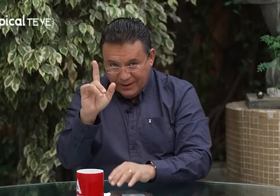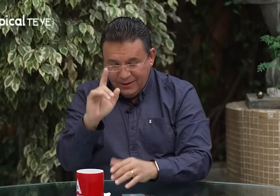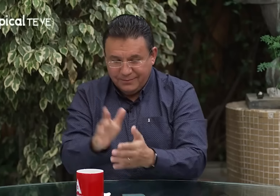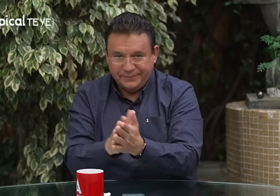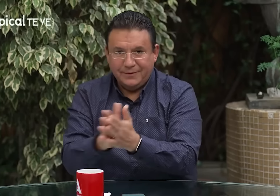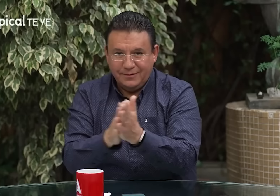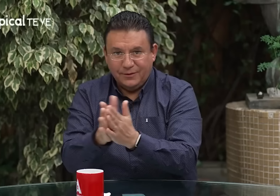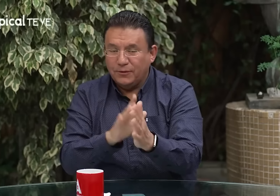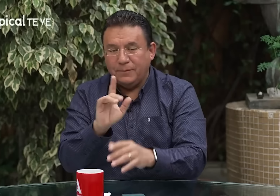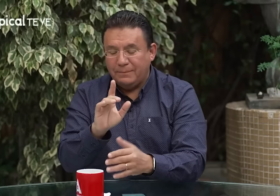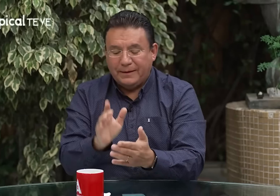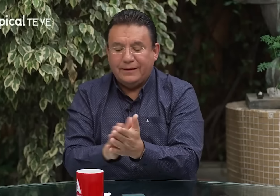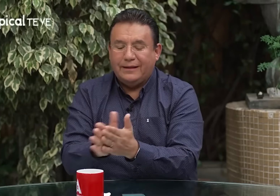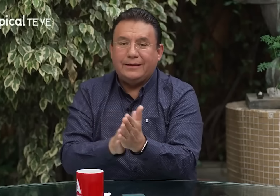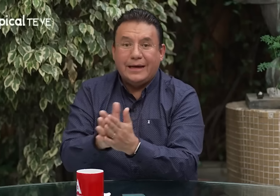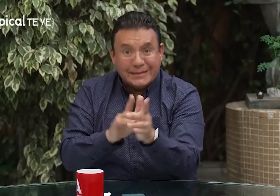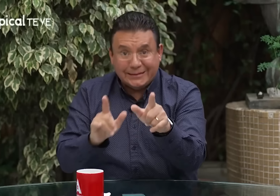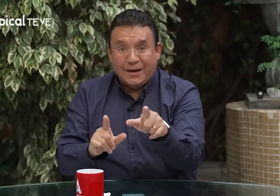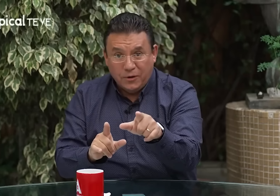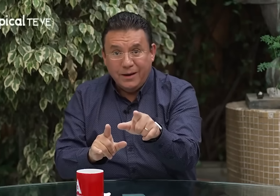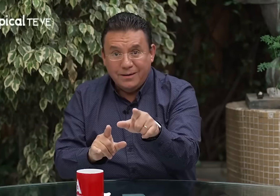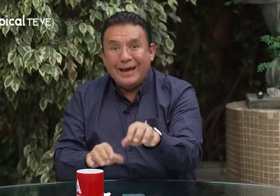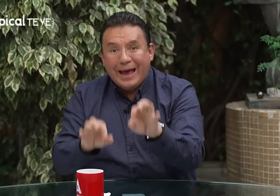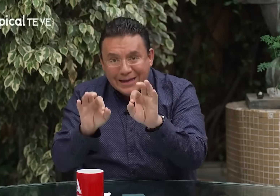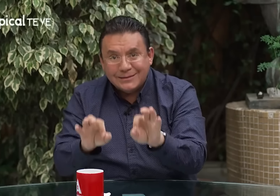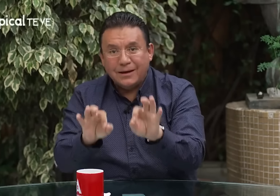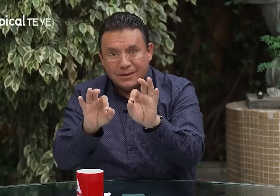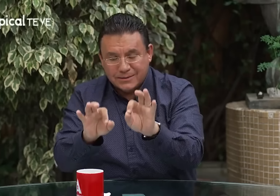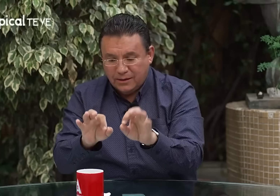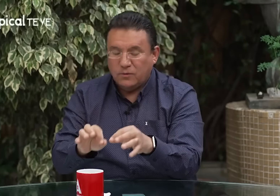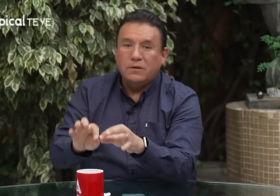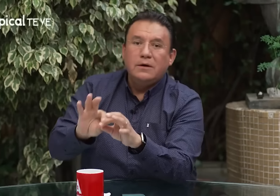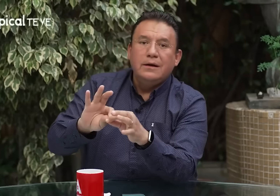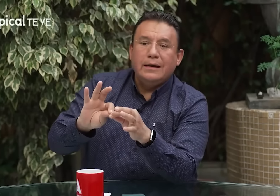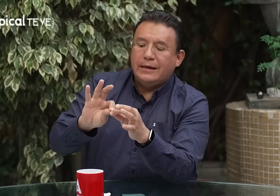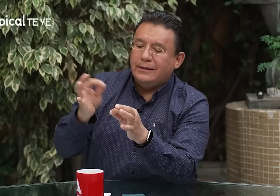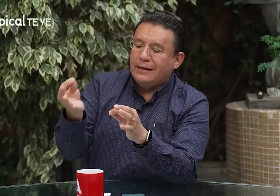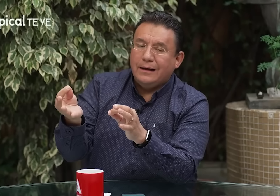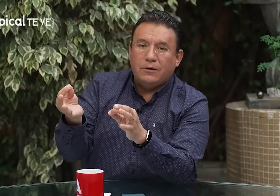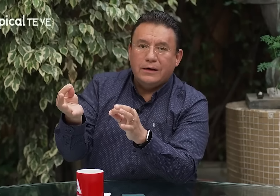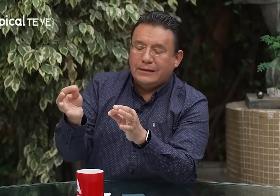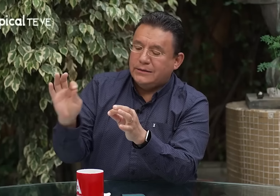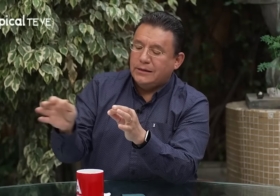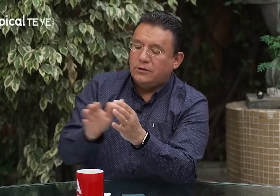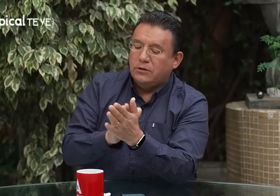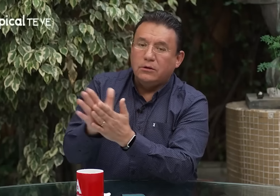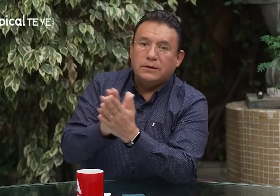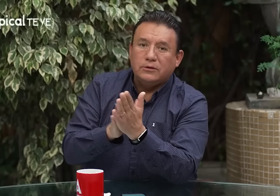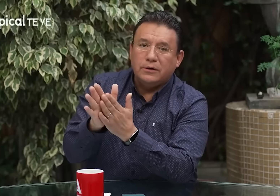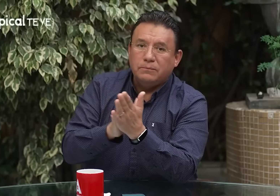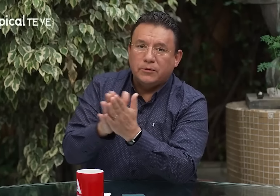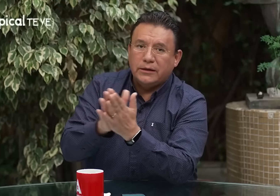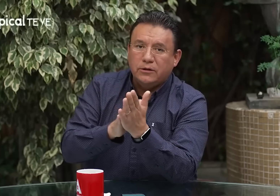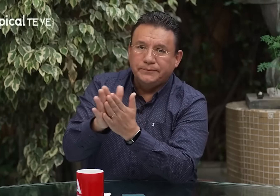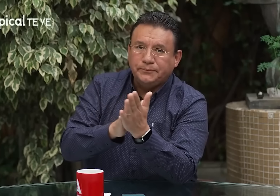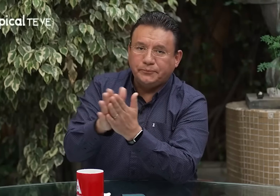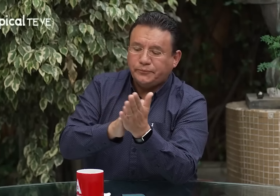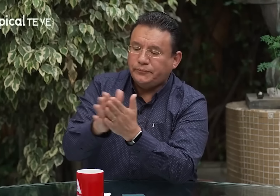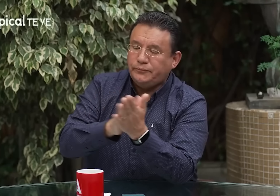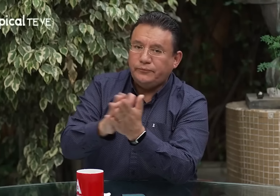Fíjese bien, ¿eh? No voy a perder detalle. Es en serio, ¿eh? Es en serio. Le quita la colita al chilito, lo va a torear un